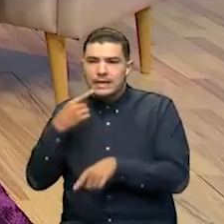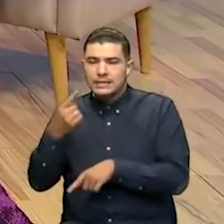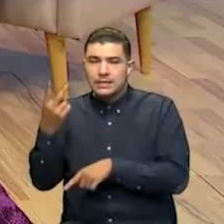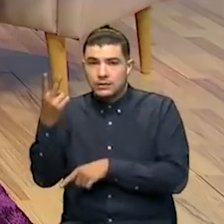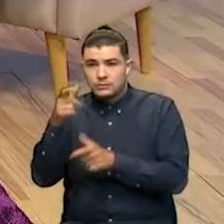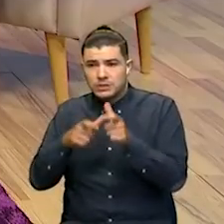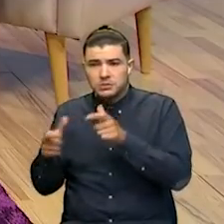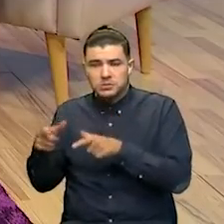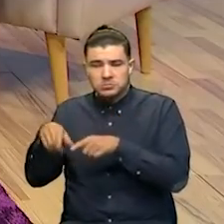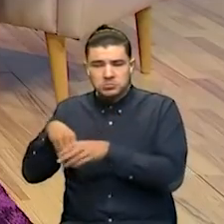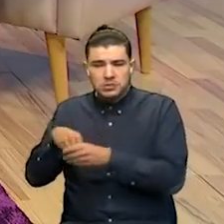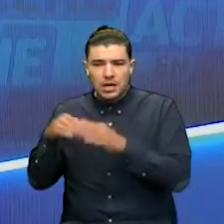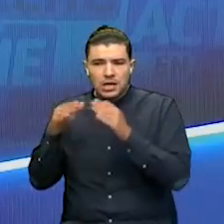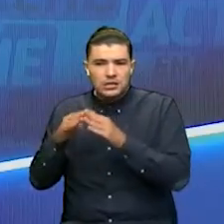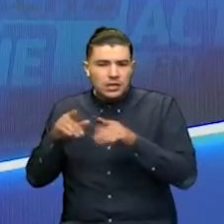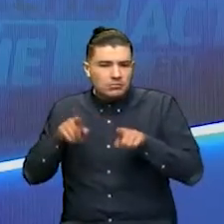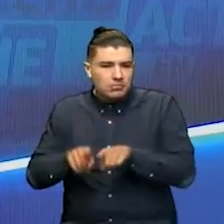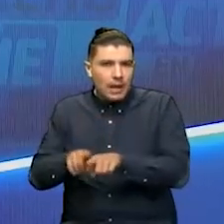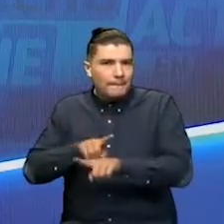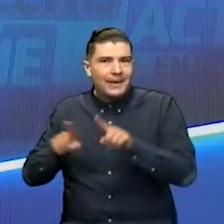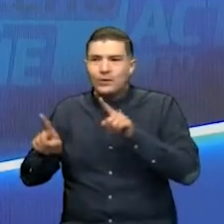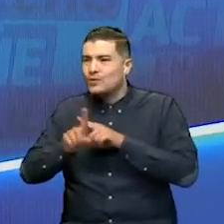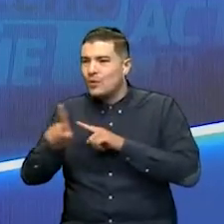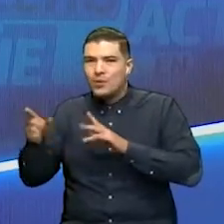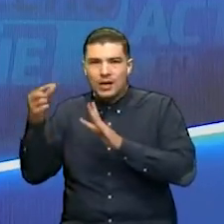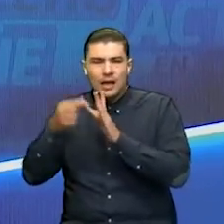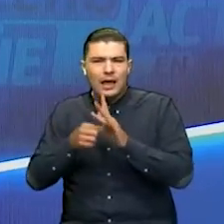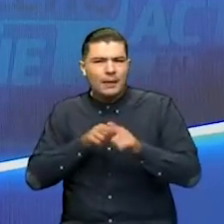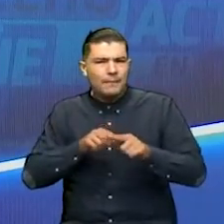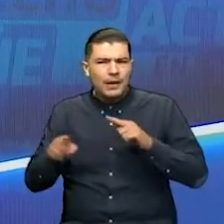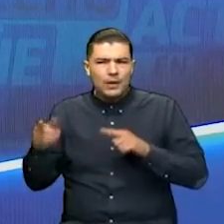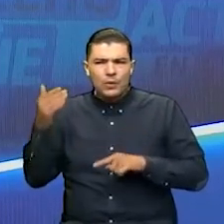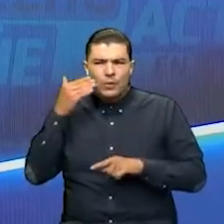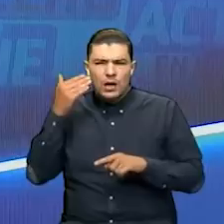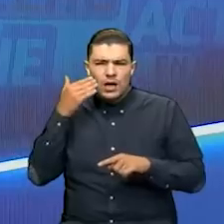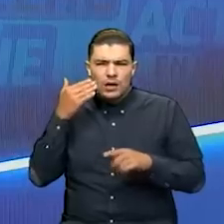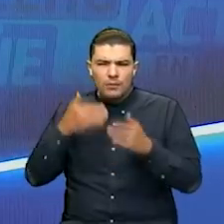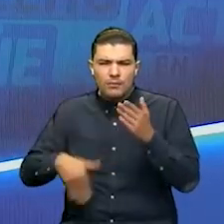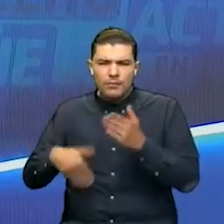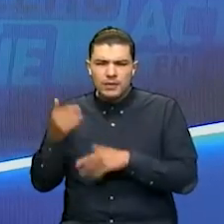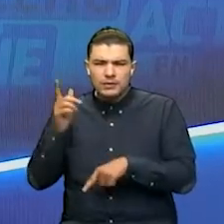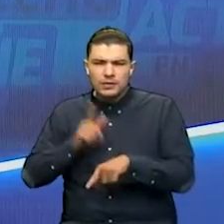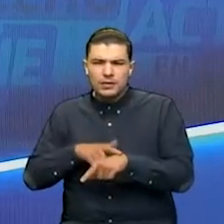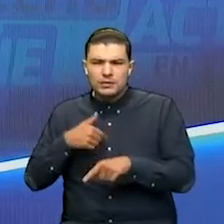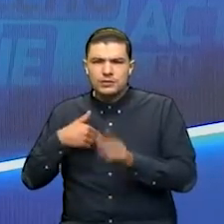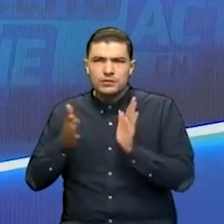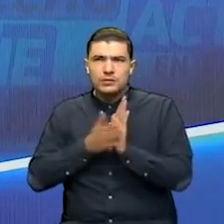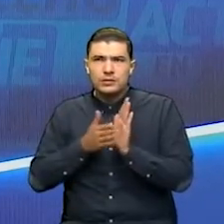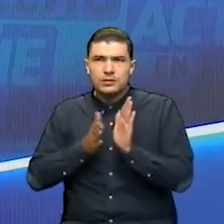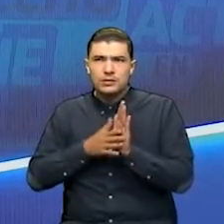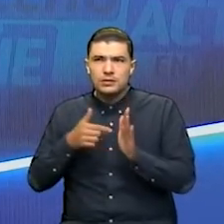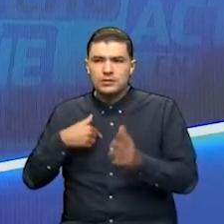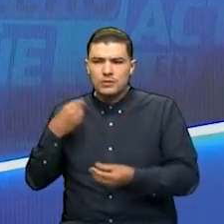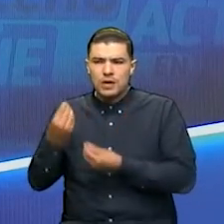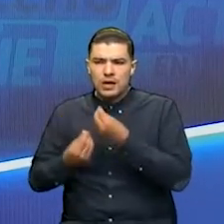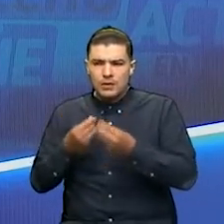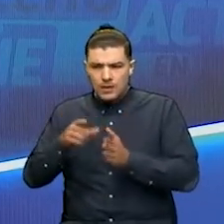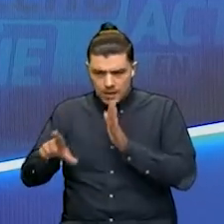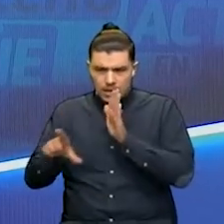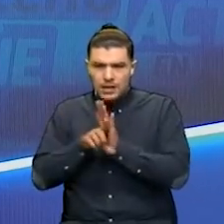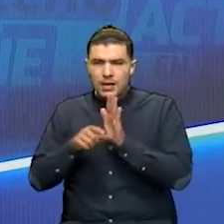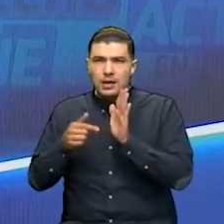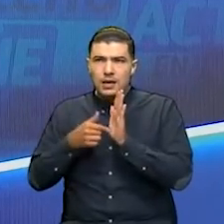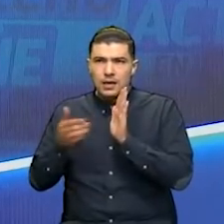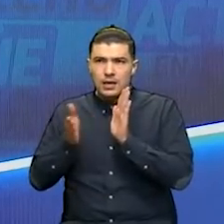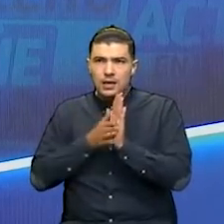dos personas, ¿en qué momento yo debo empezar a justificar o hacerla legal para que empiecen